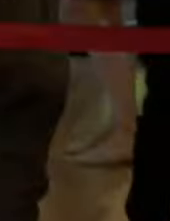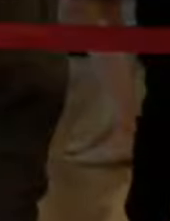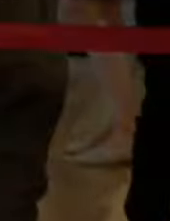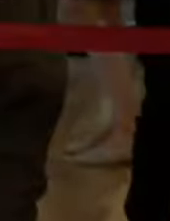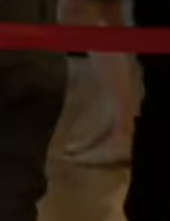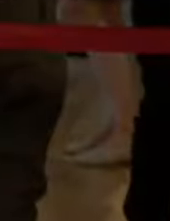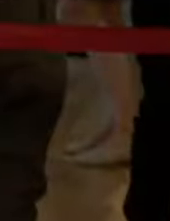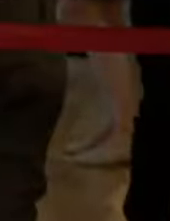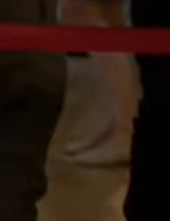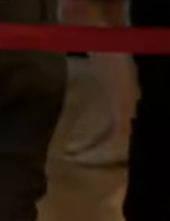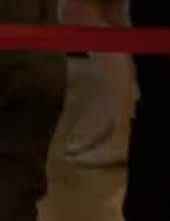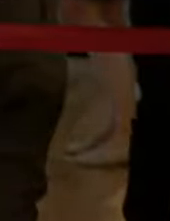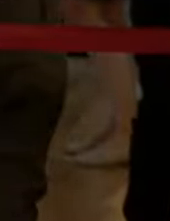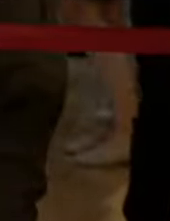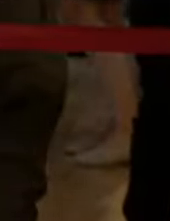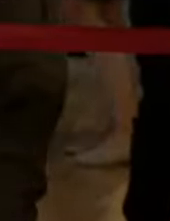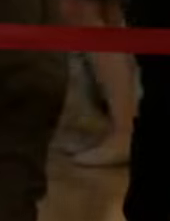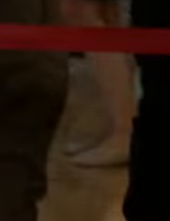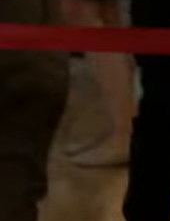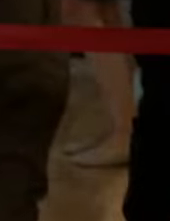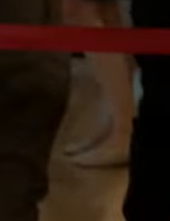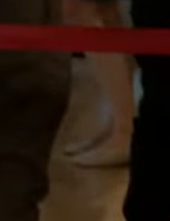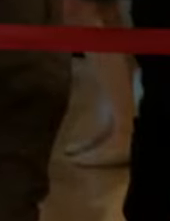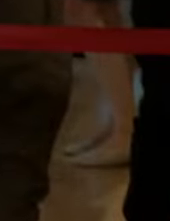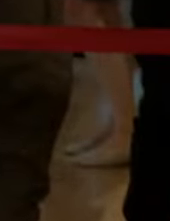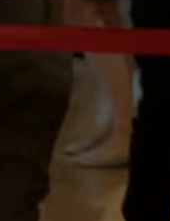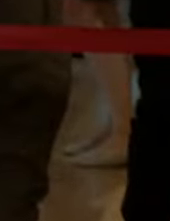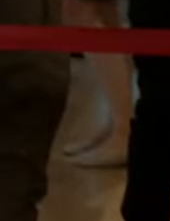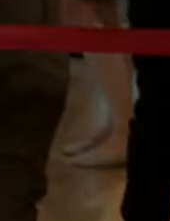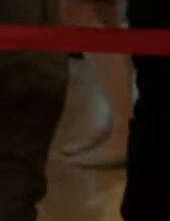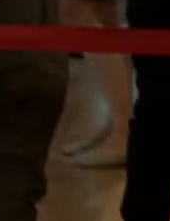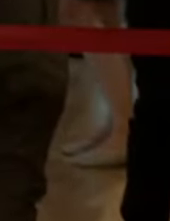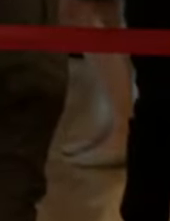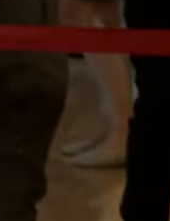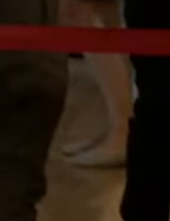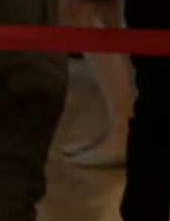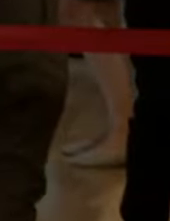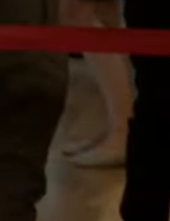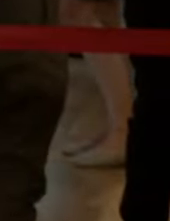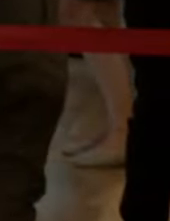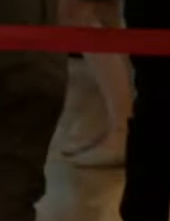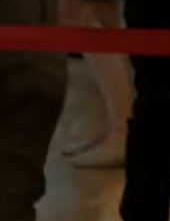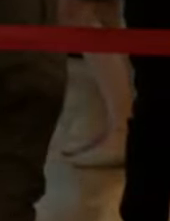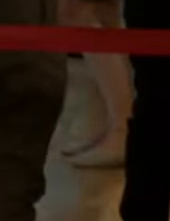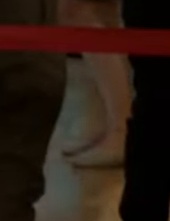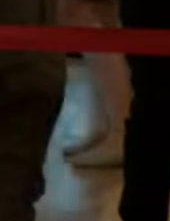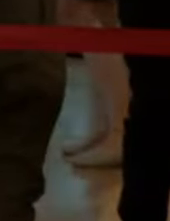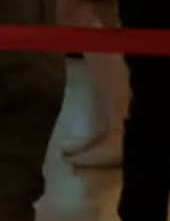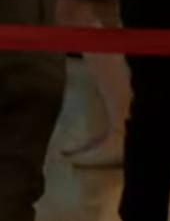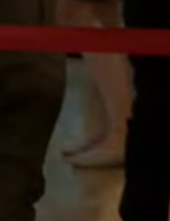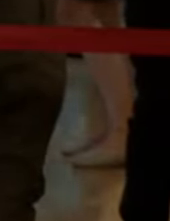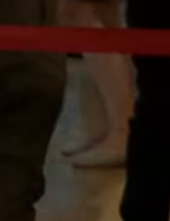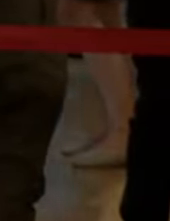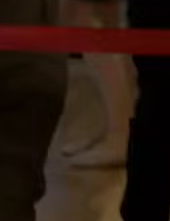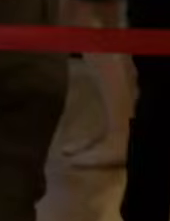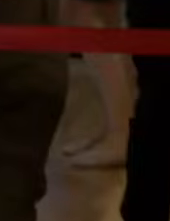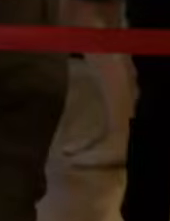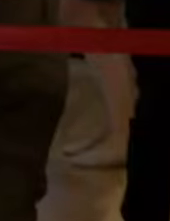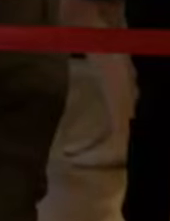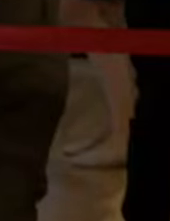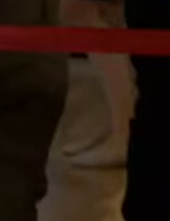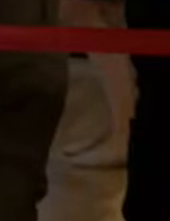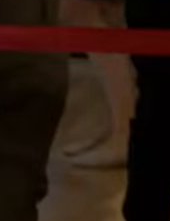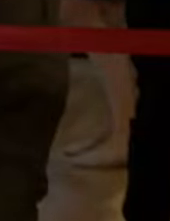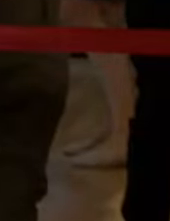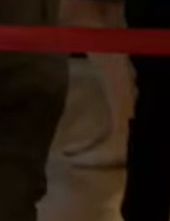bueno y no para acá la transmisión de congreso futuro 2024 y ahora nos encontramos con una